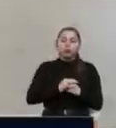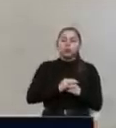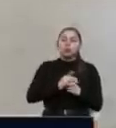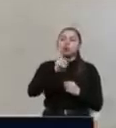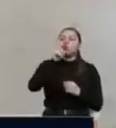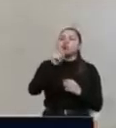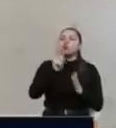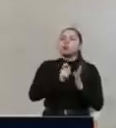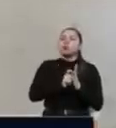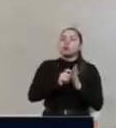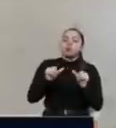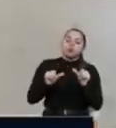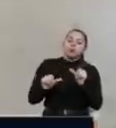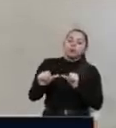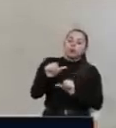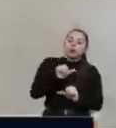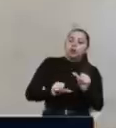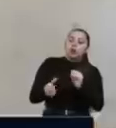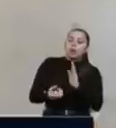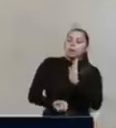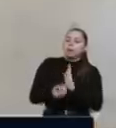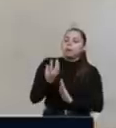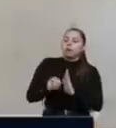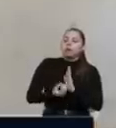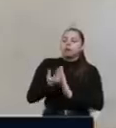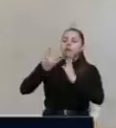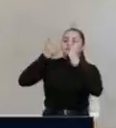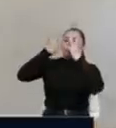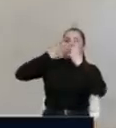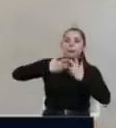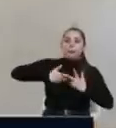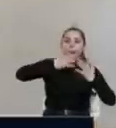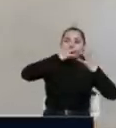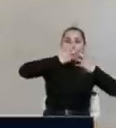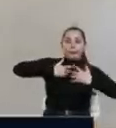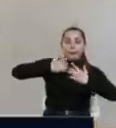una sustitución productiva industrializada,